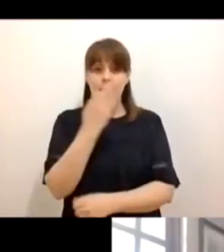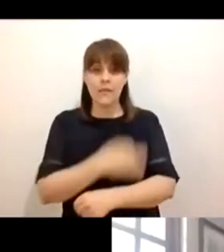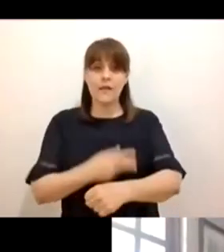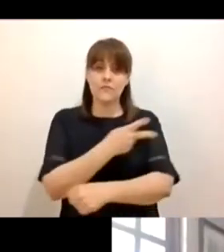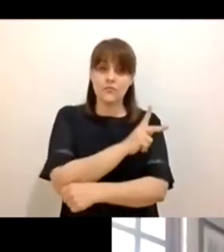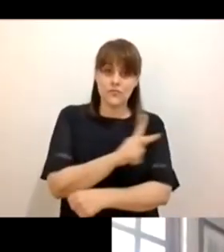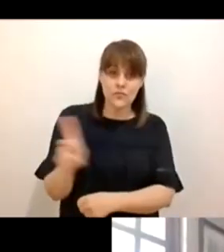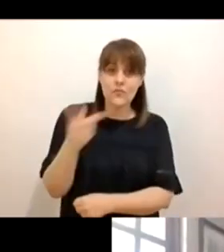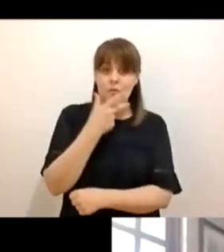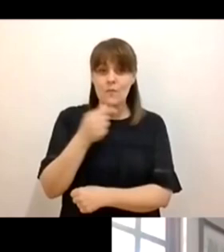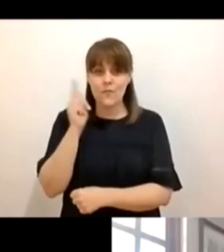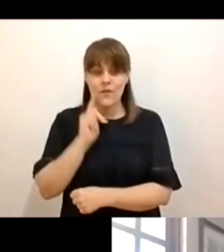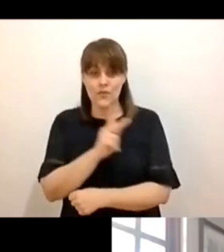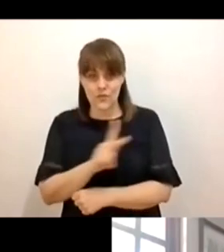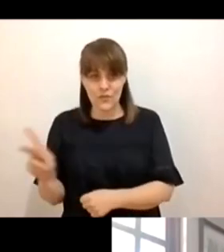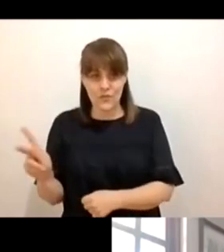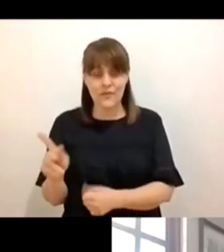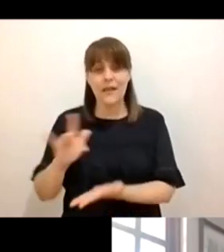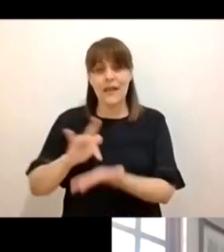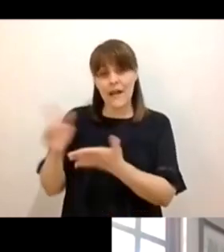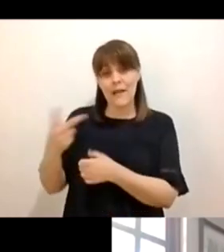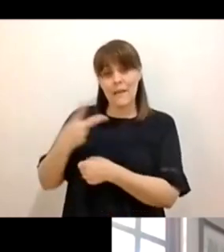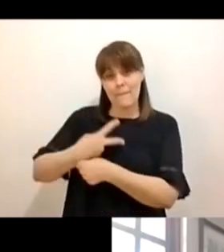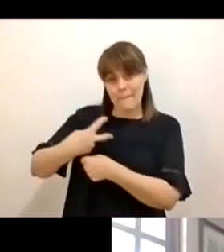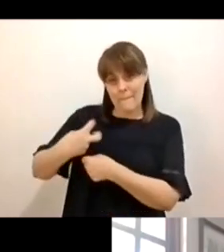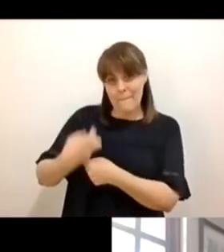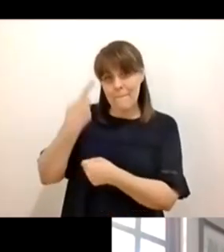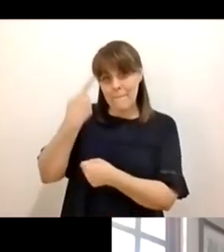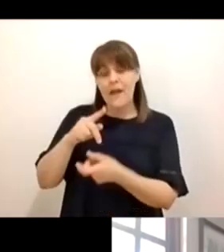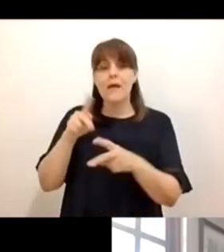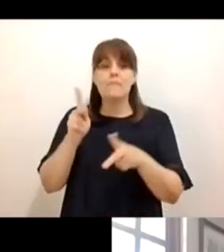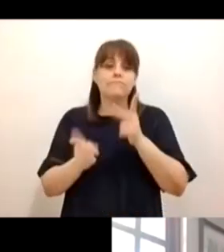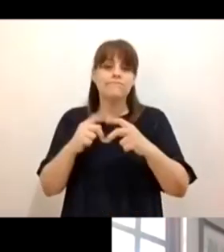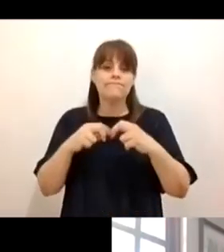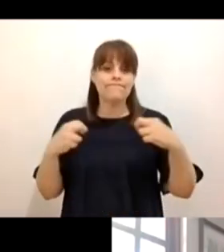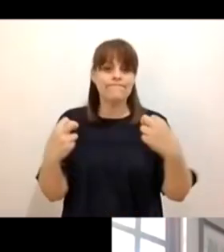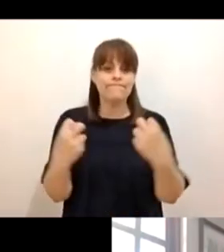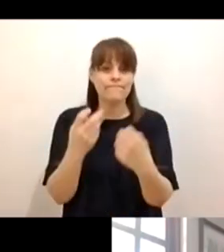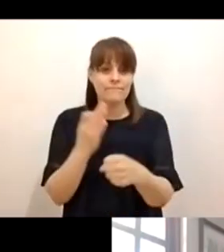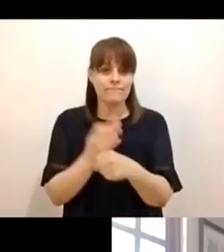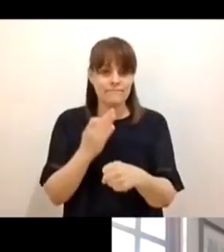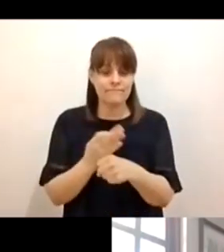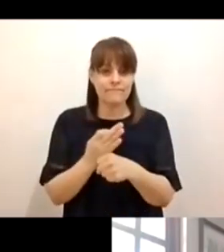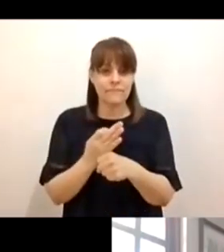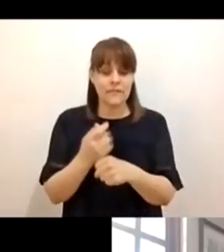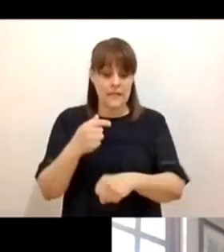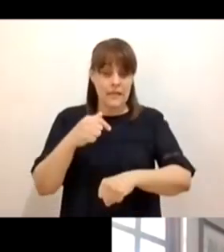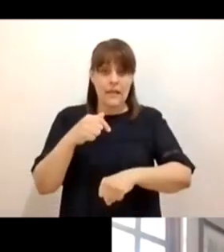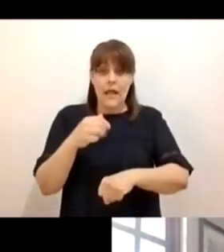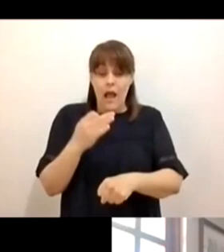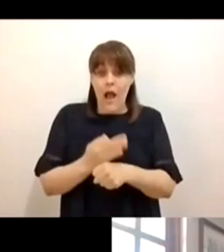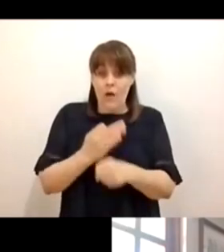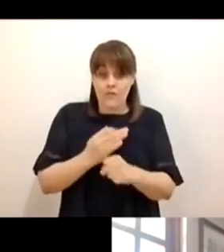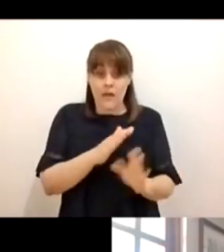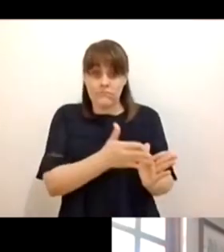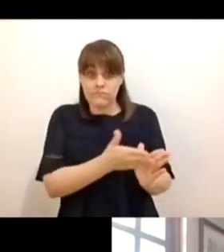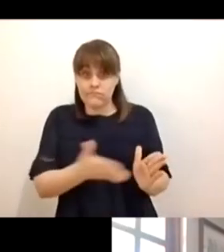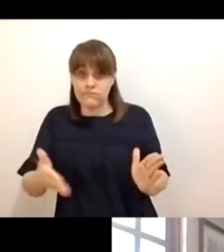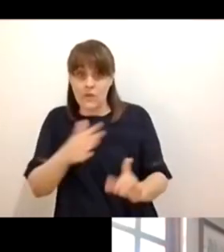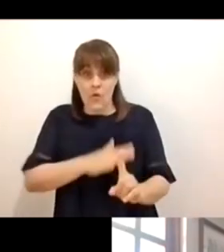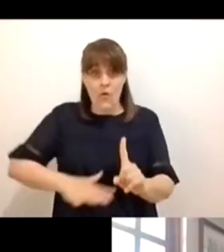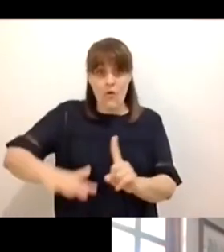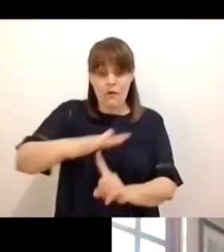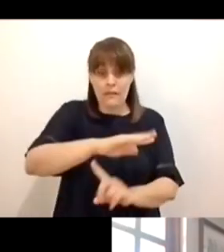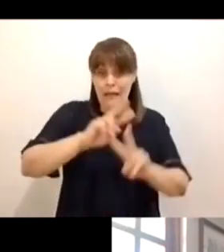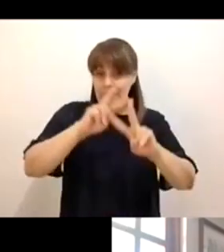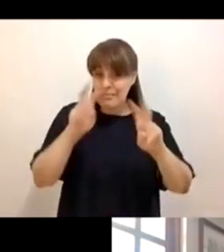todos quiero agradecer la invitación a este conversatorio me parece que dado el tiempo que estamos viviendo el tema